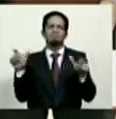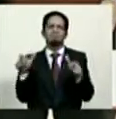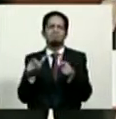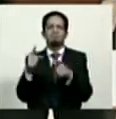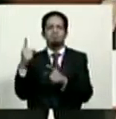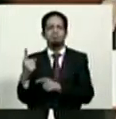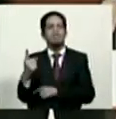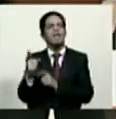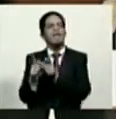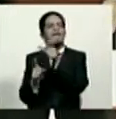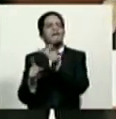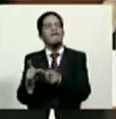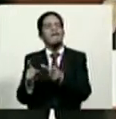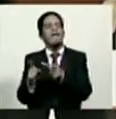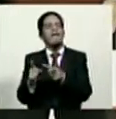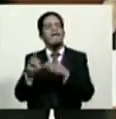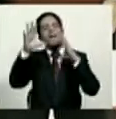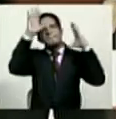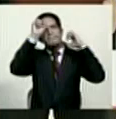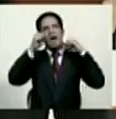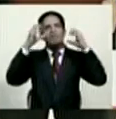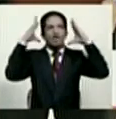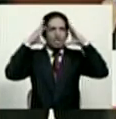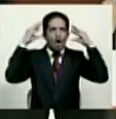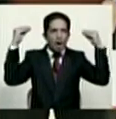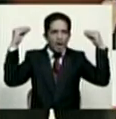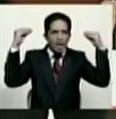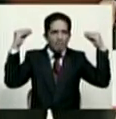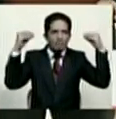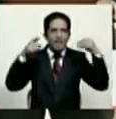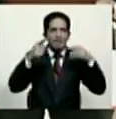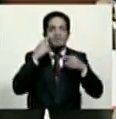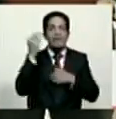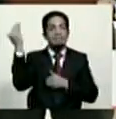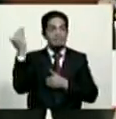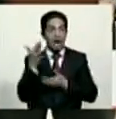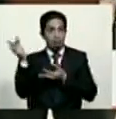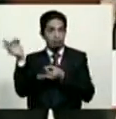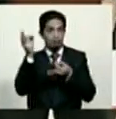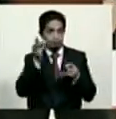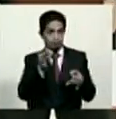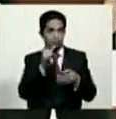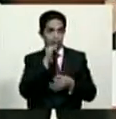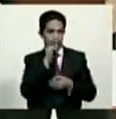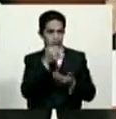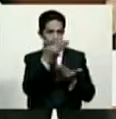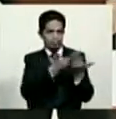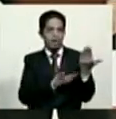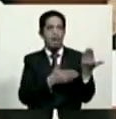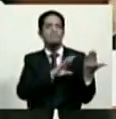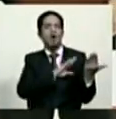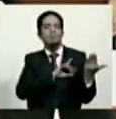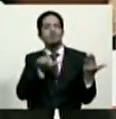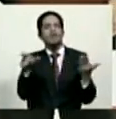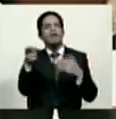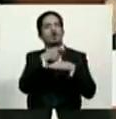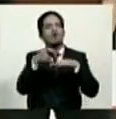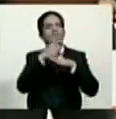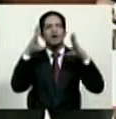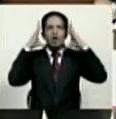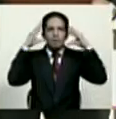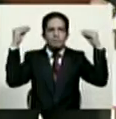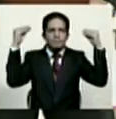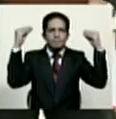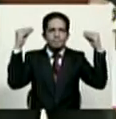embajador de los Países Bajos, quien trajo una nota diplomática del gobierno de los Países Bajos relacionada